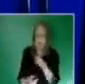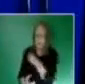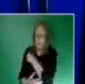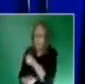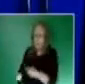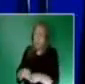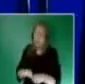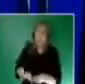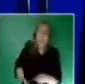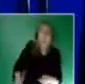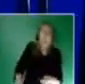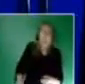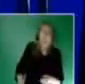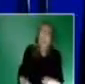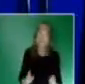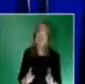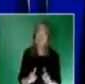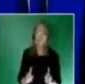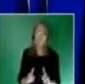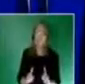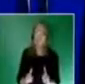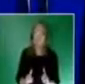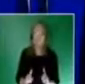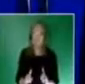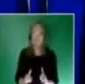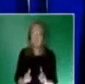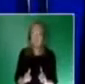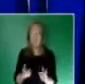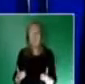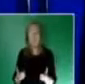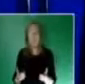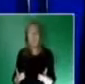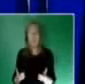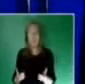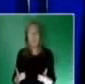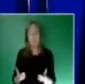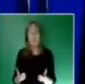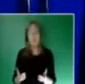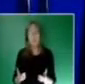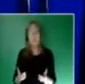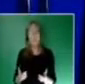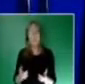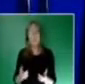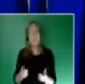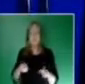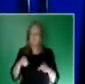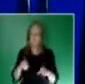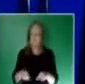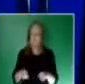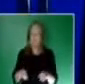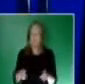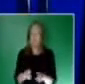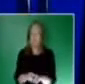No, es por el contrario. El desafío que tenemos por delante es de una magnitud de